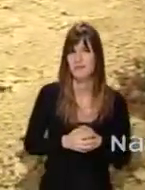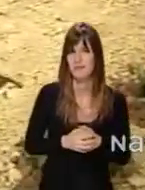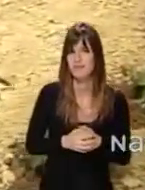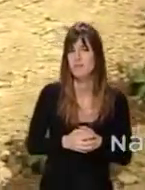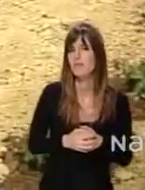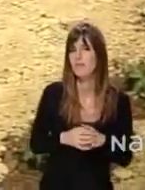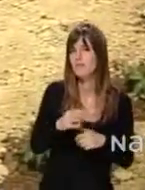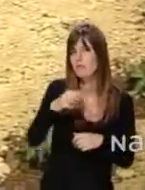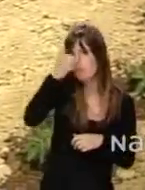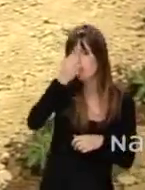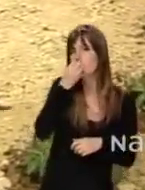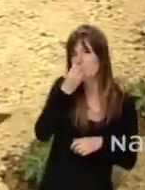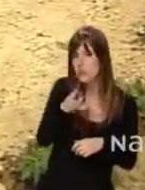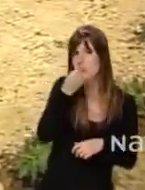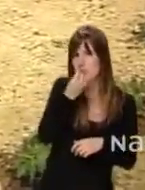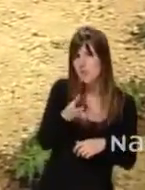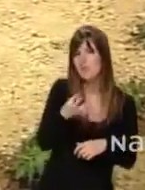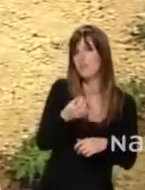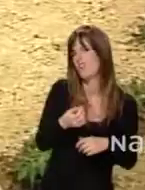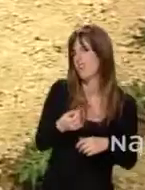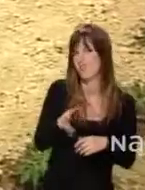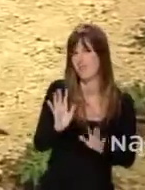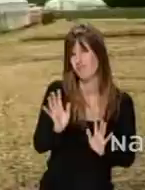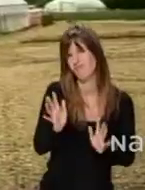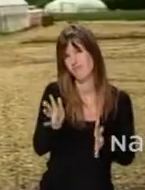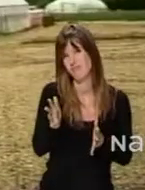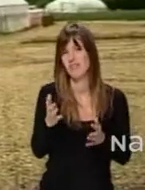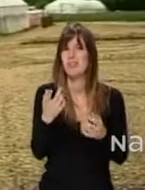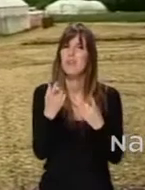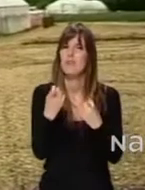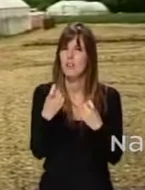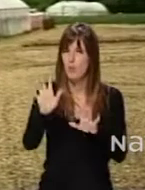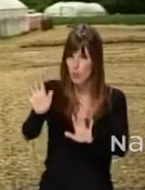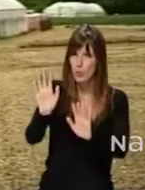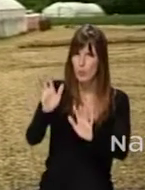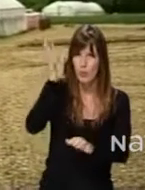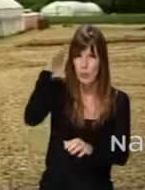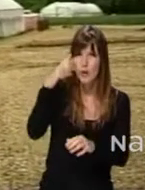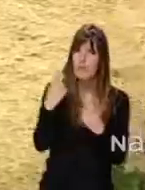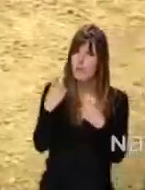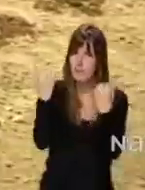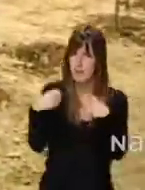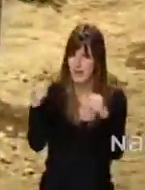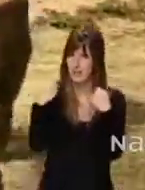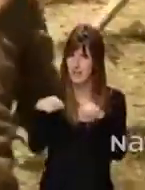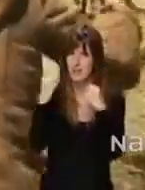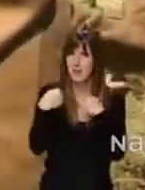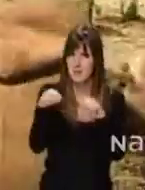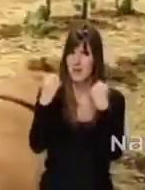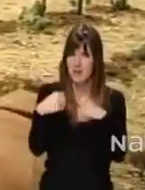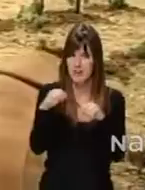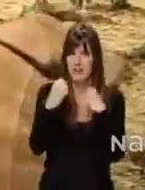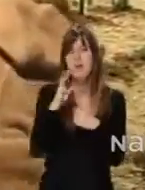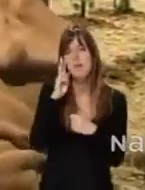Ay, ay, ahora. A ti lo que te hace falta. Lo que te hace. ¡Tú! Lo que te has matado es práctica. Ya veo que